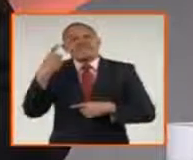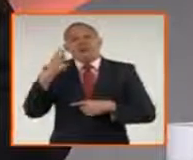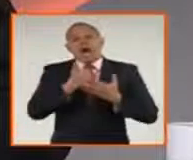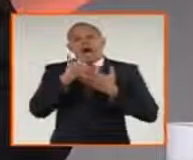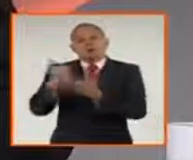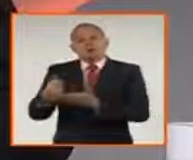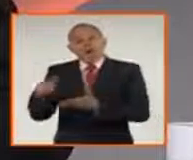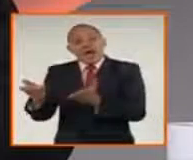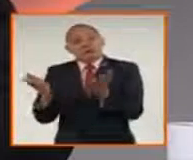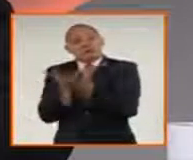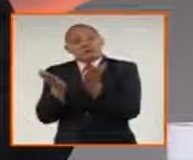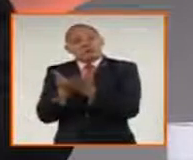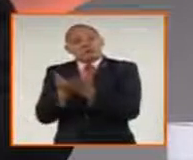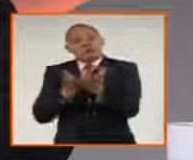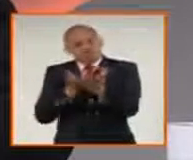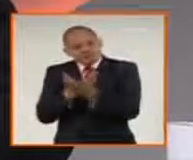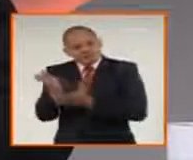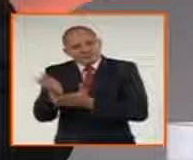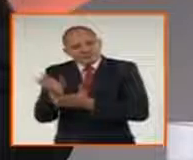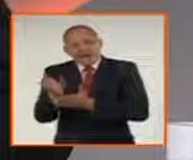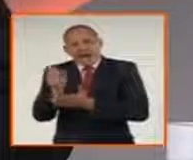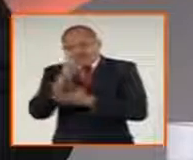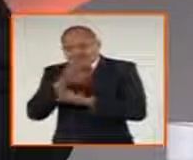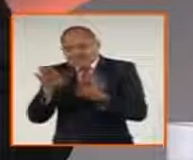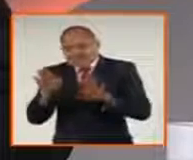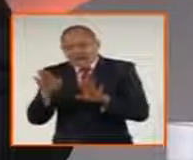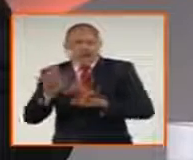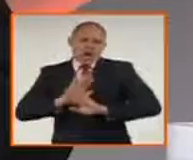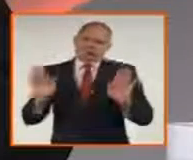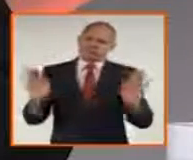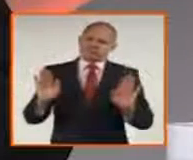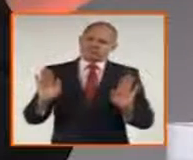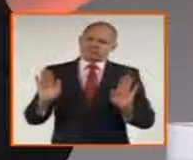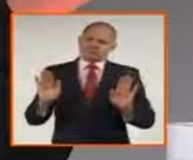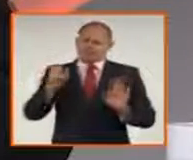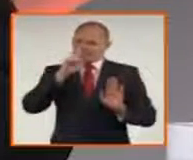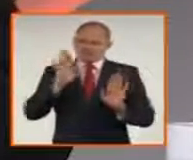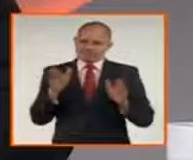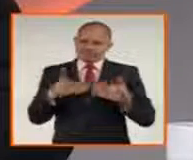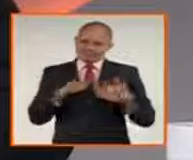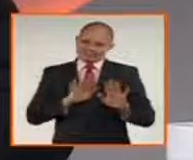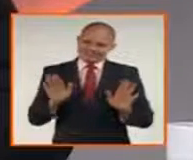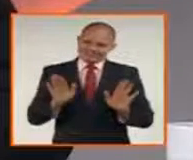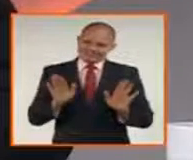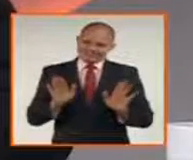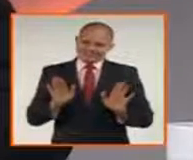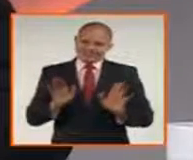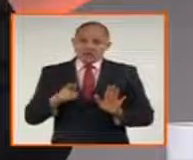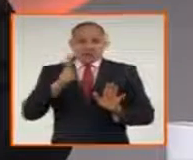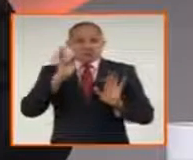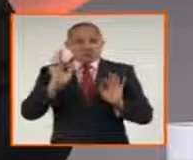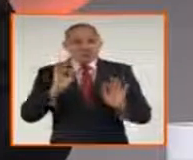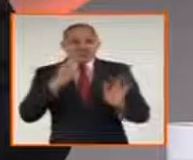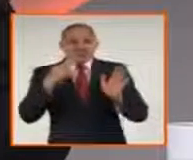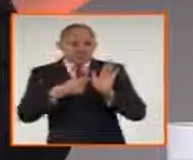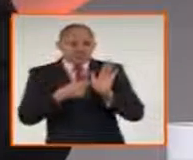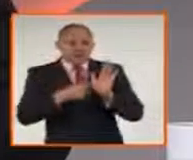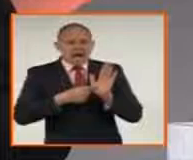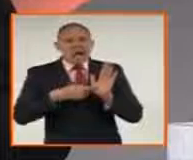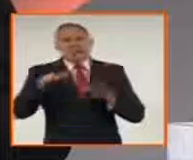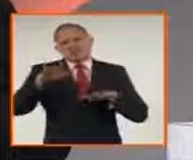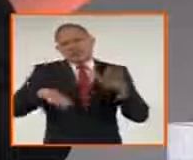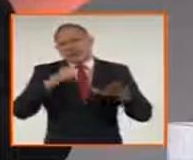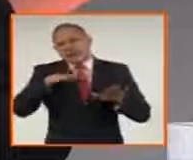estudios. Cuando la propuesta de código regula la extinción de la obligación alimentaria, prevé una serie de circunstancias como la muerte